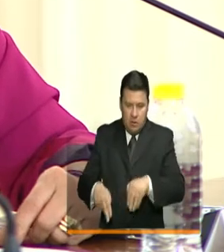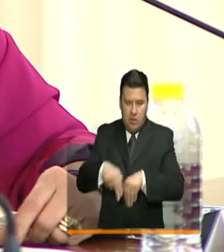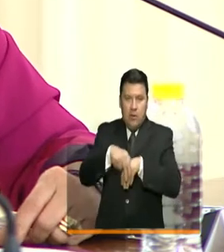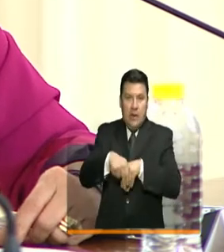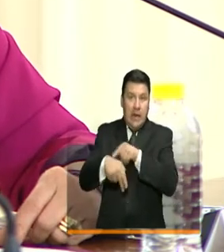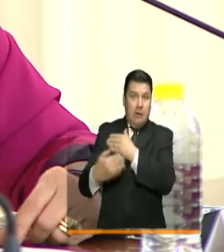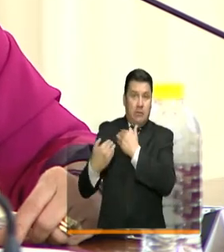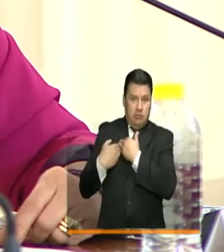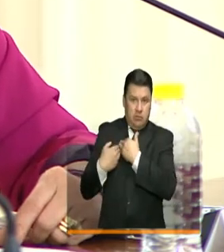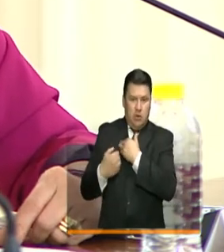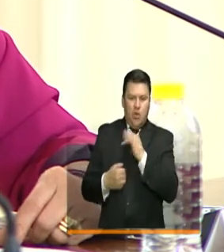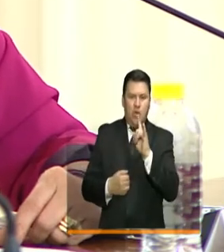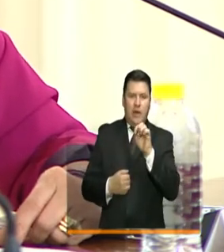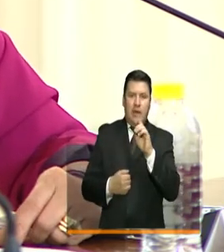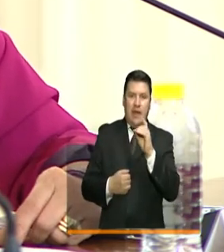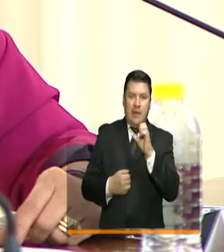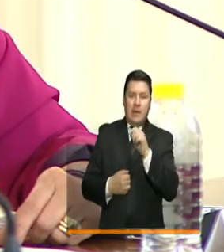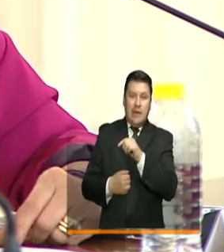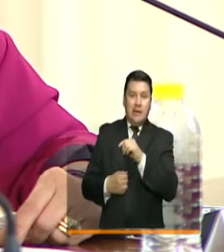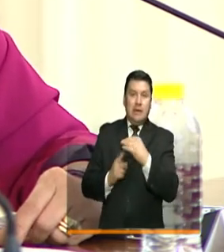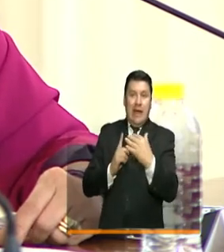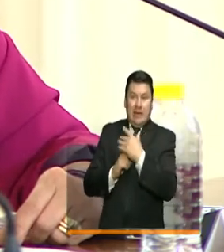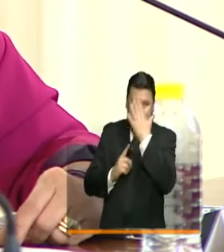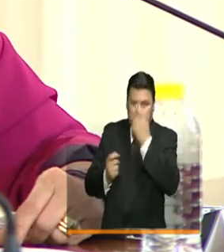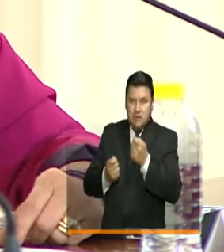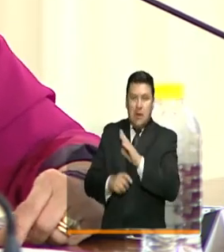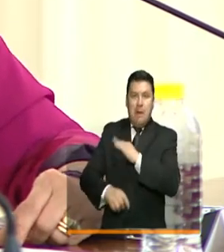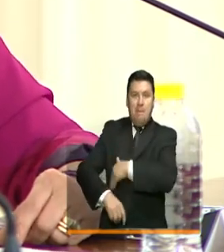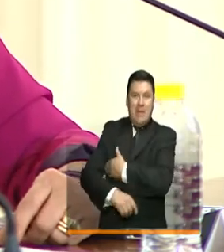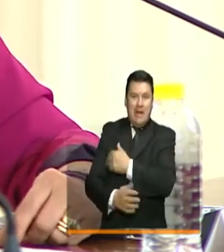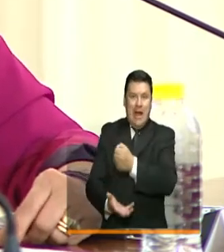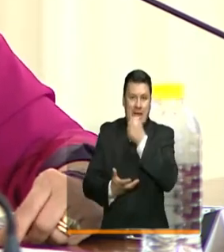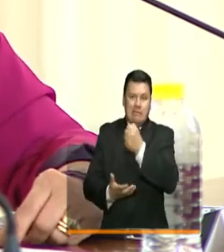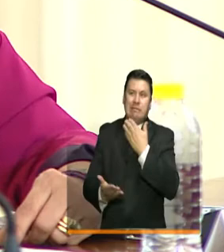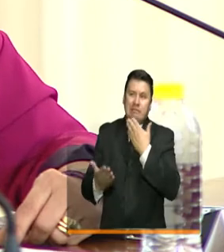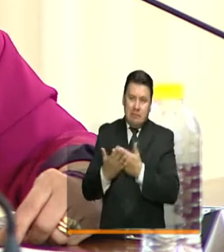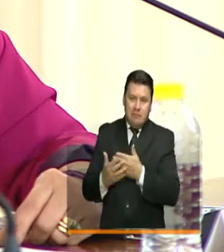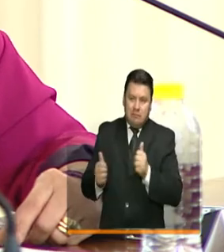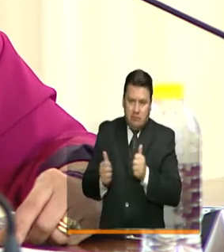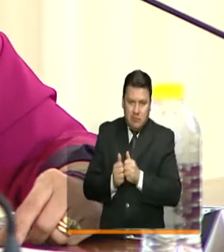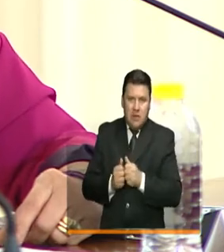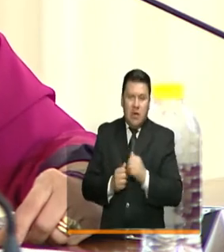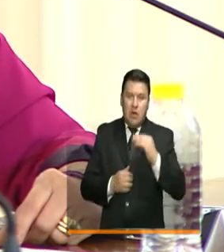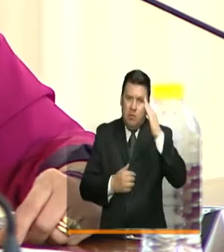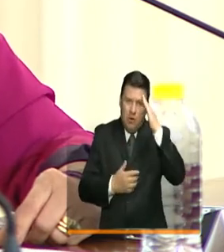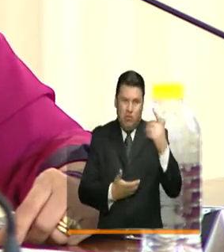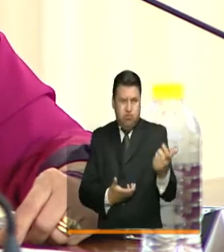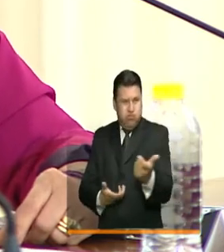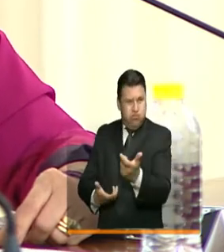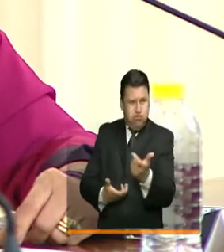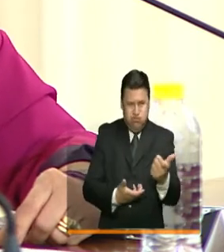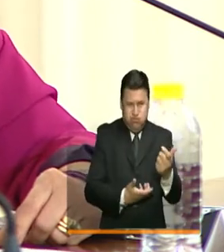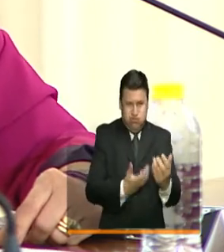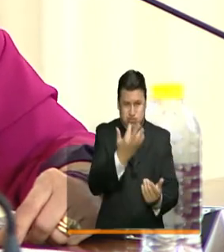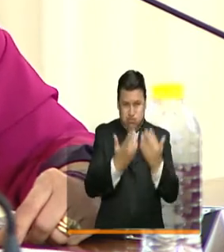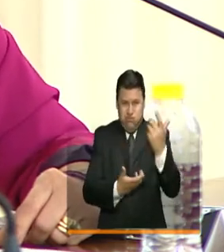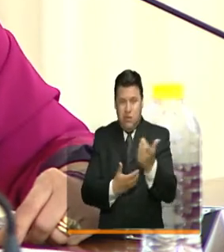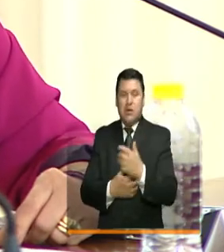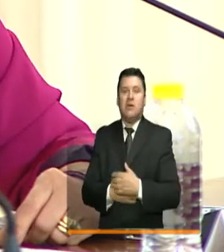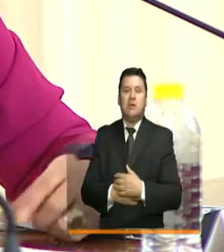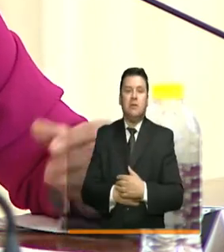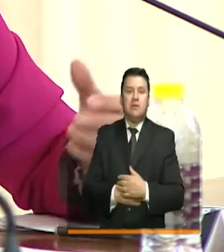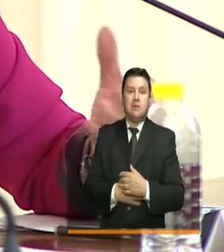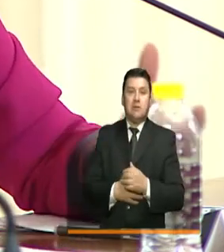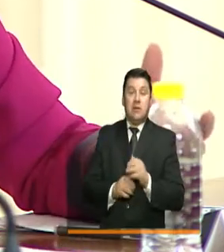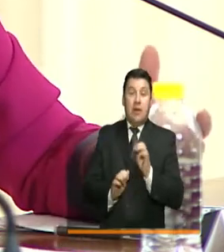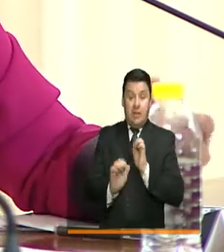Riesgo, con Colombia Compra Eficiente, con el Ministerio de Hacienda, con los bomberos, con